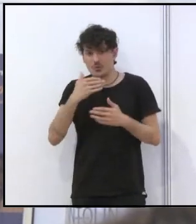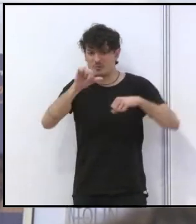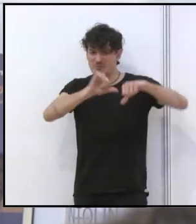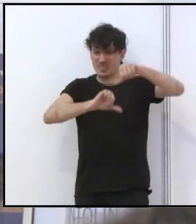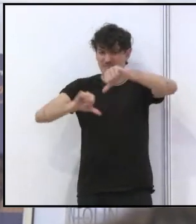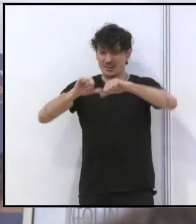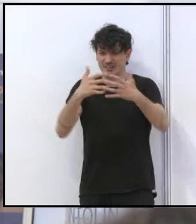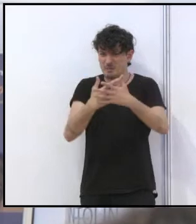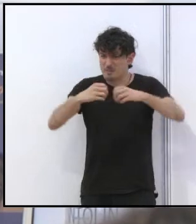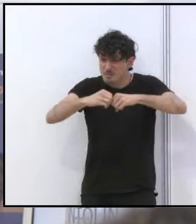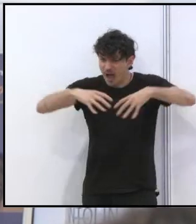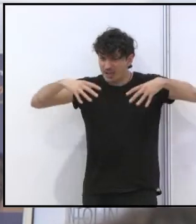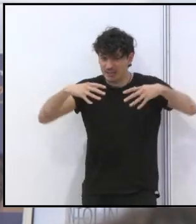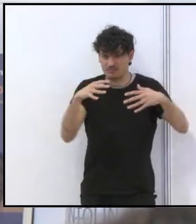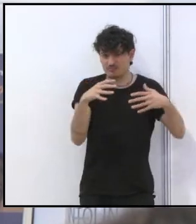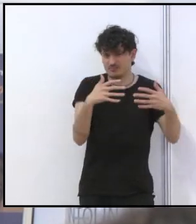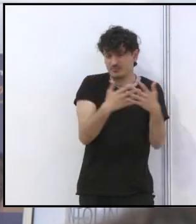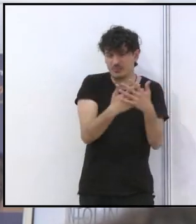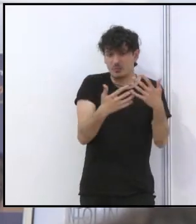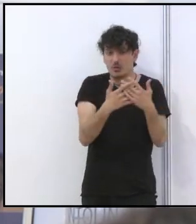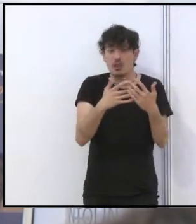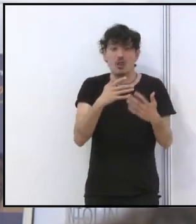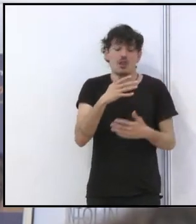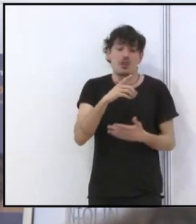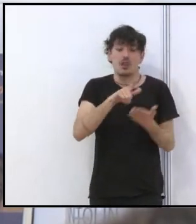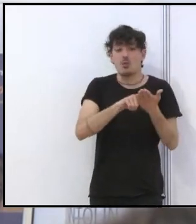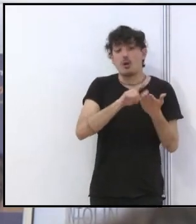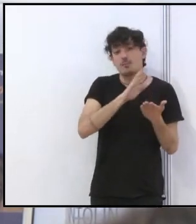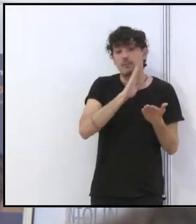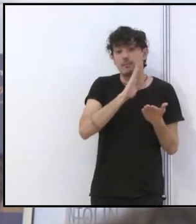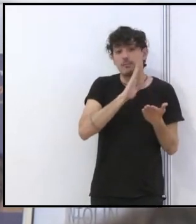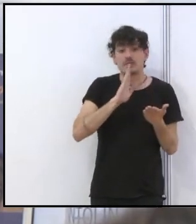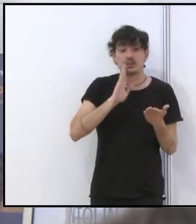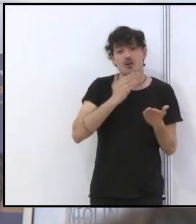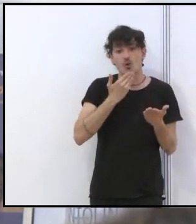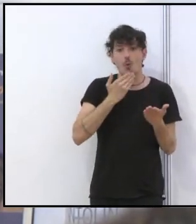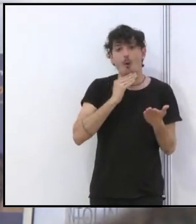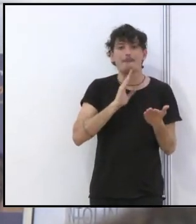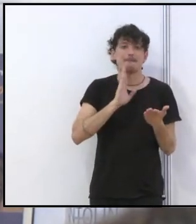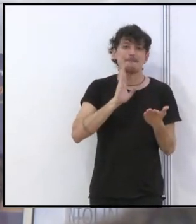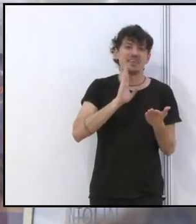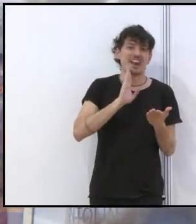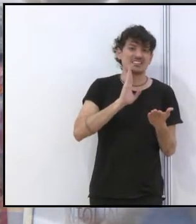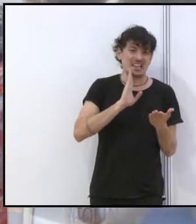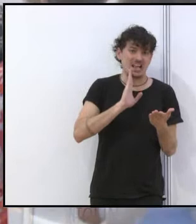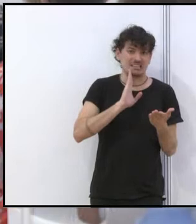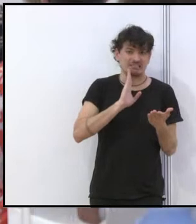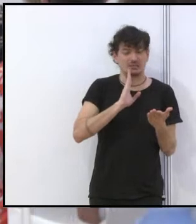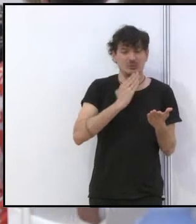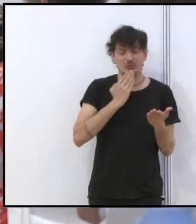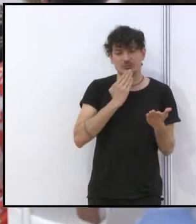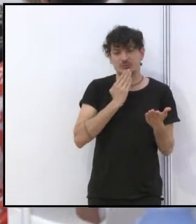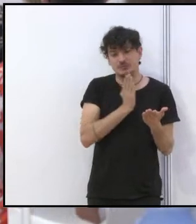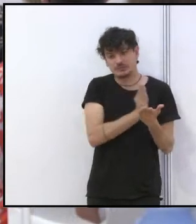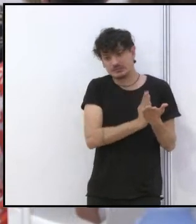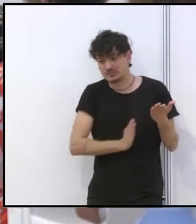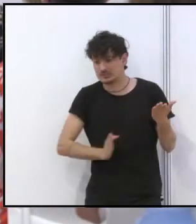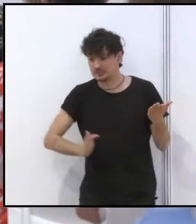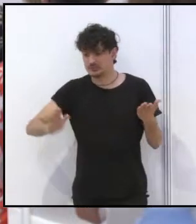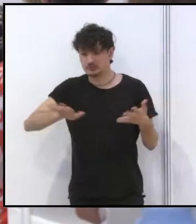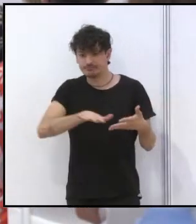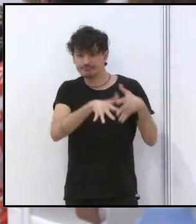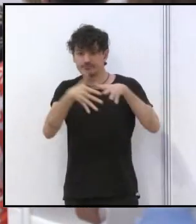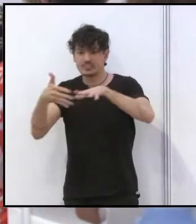lengua materna se convierte en madrastra y las lenguas extranjeras se hacen maternas, comparten algo